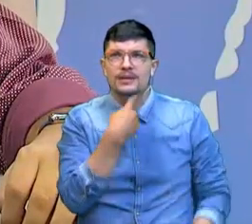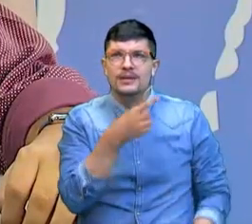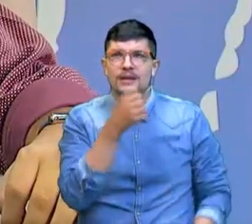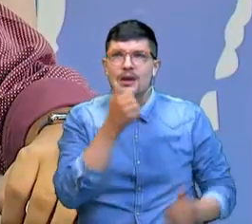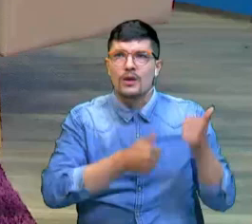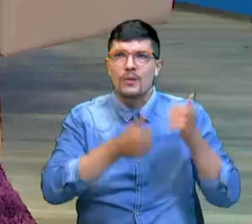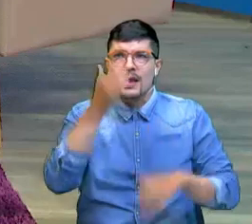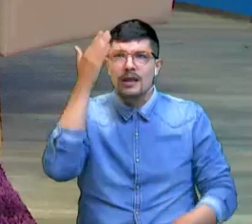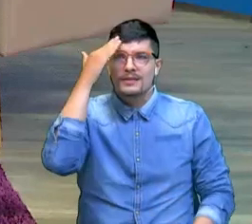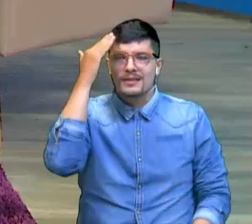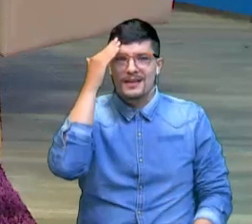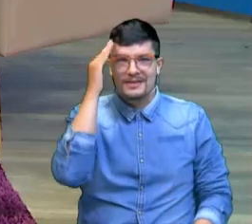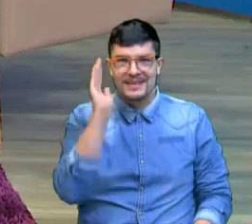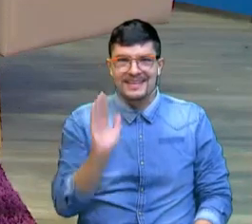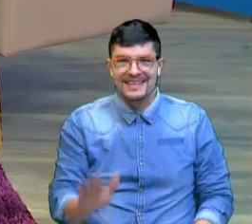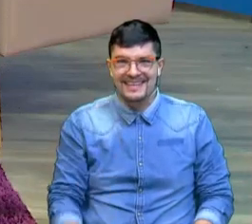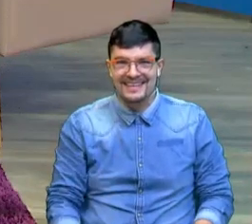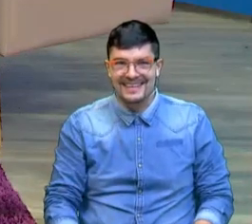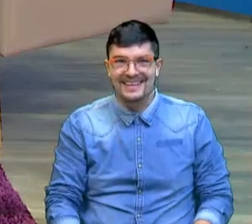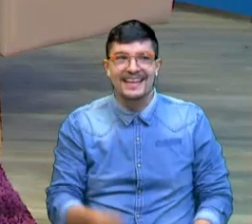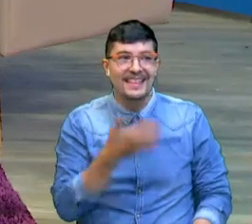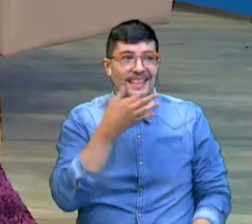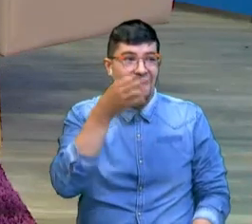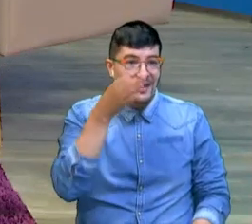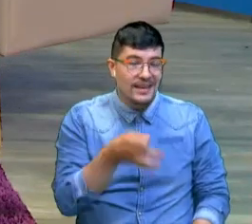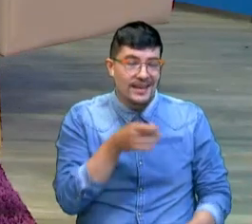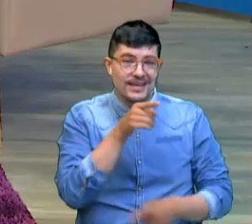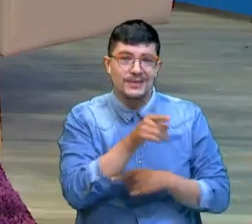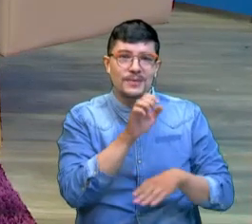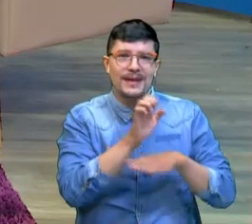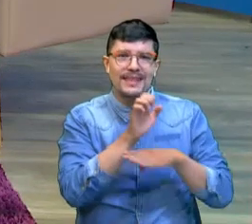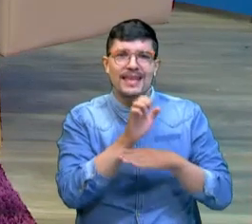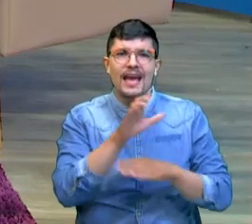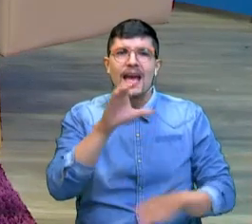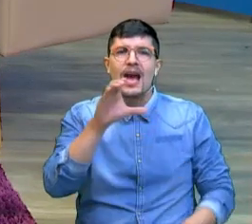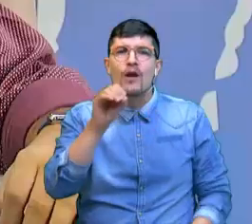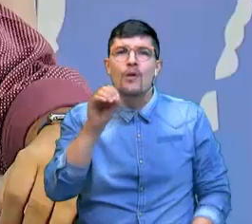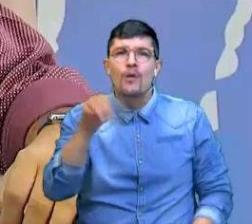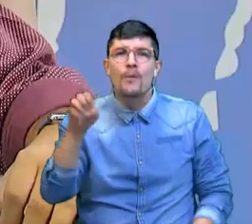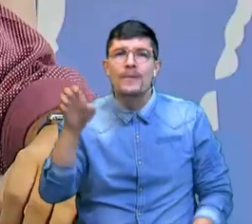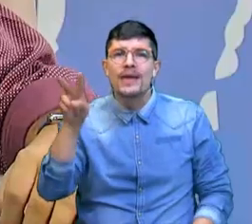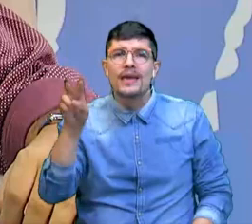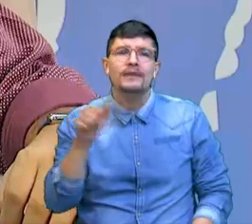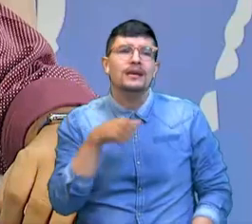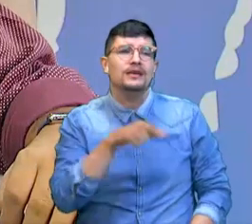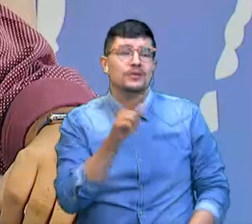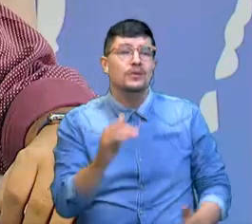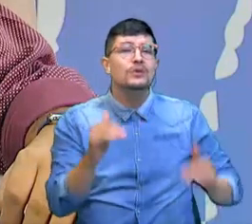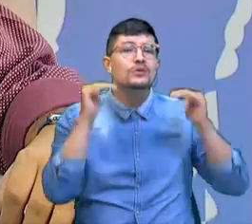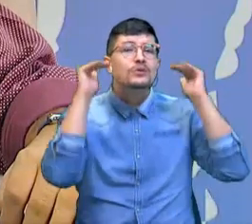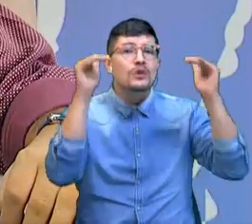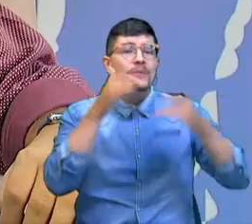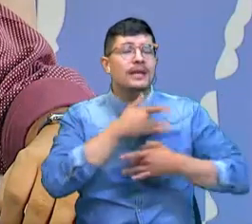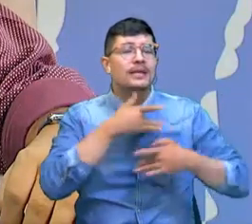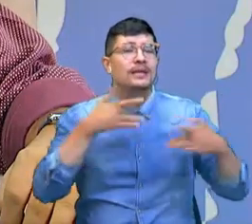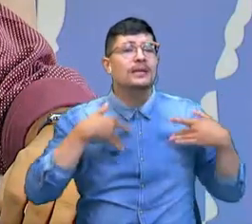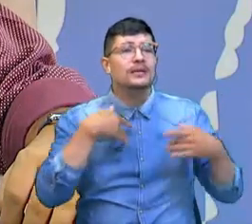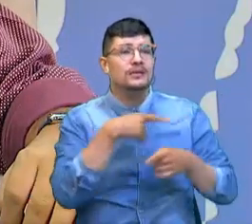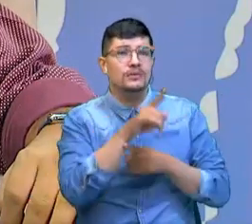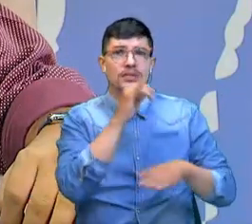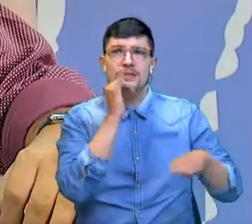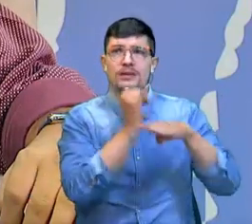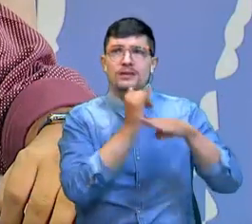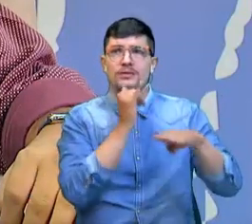cuál claro. ¿Cuál es de las que está? Mire, realmente hay que colocar también una queja en la Superintendencia de Salud. Esta institución, yo no